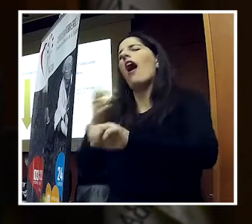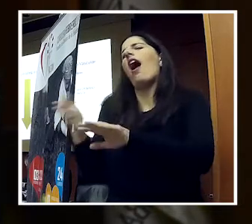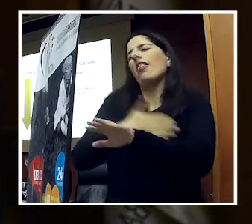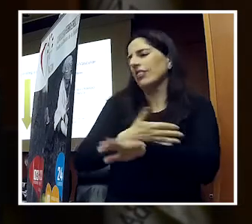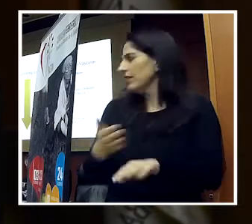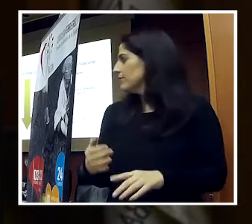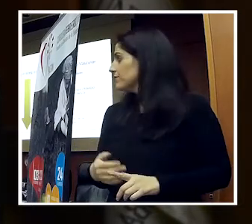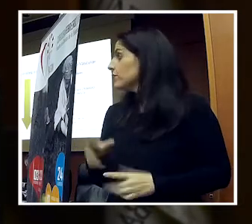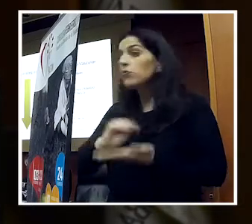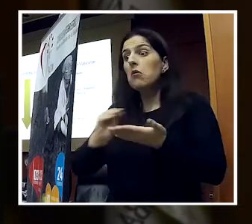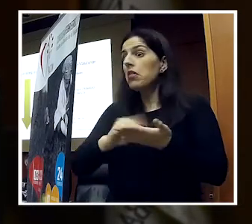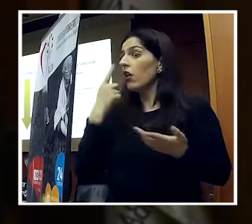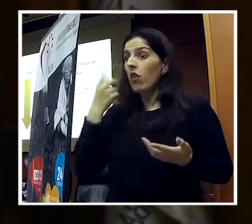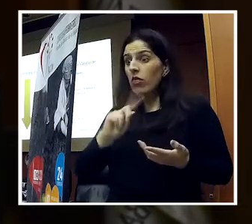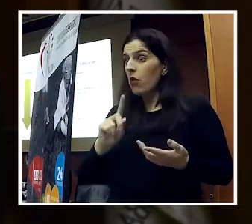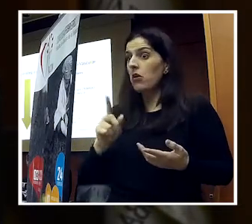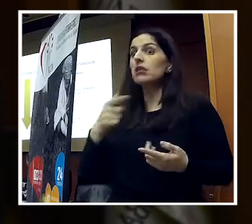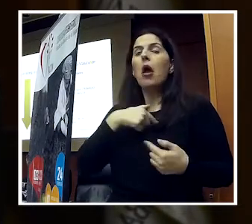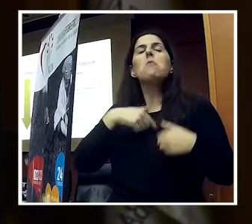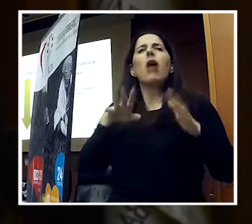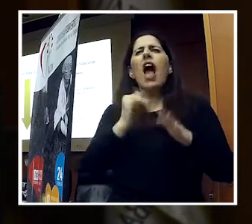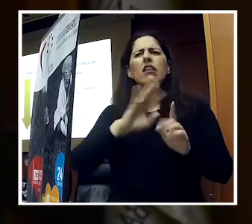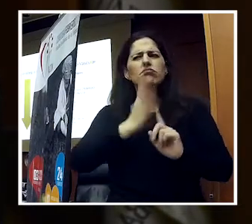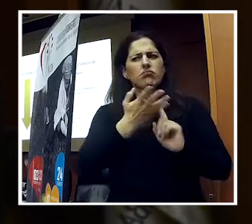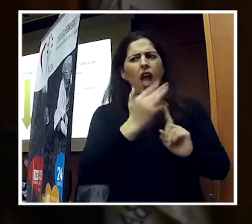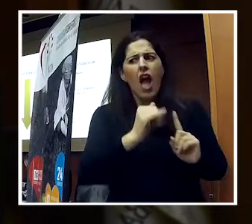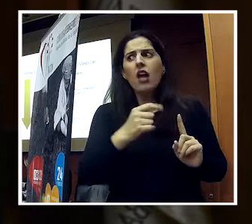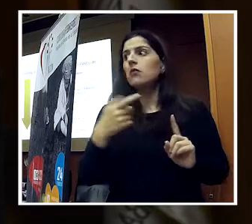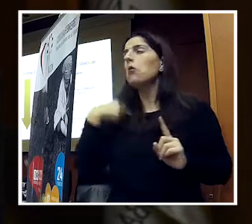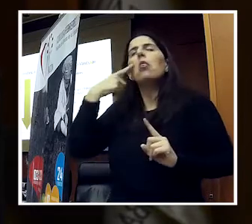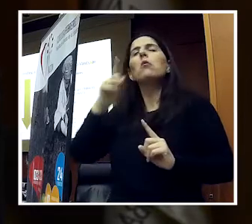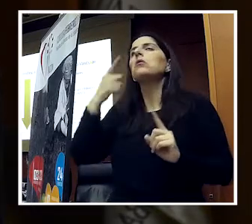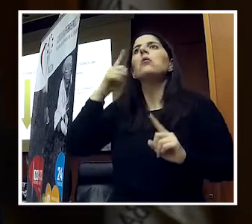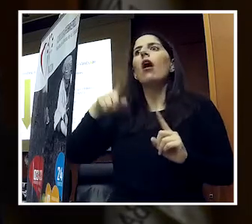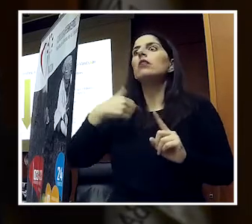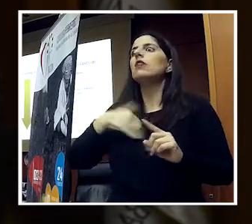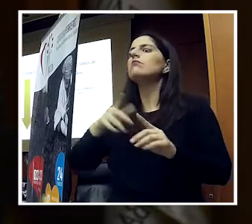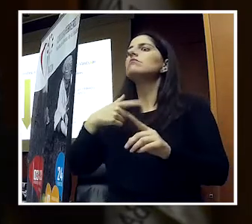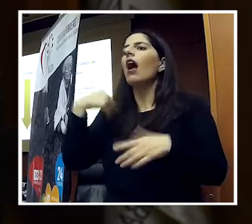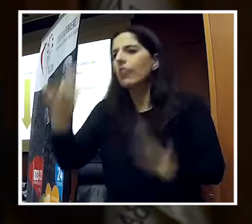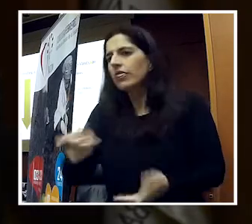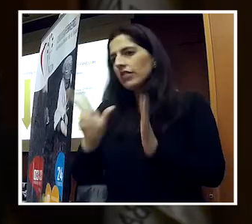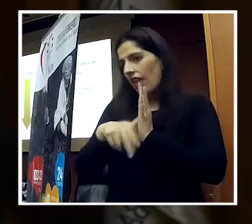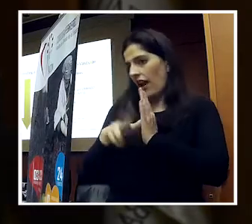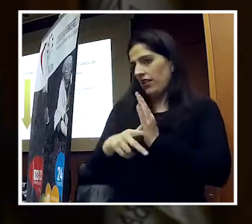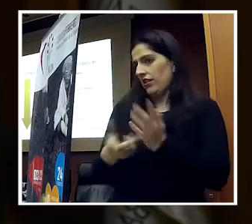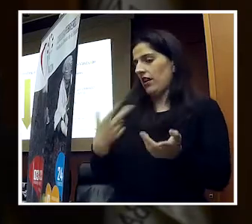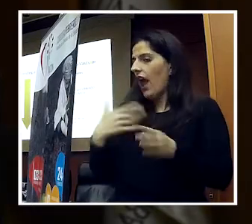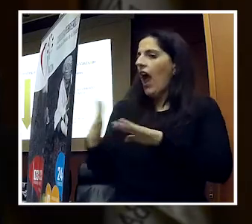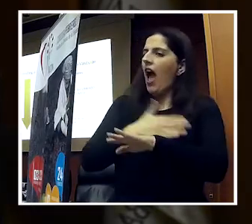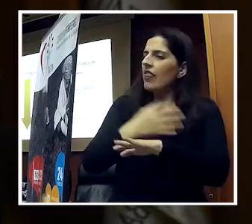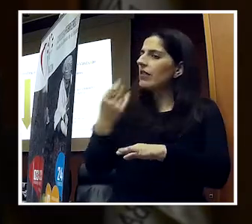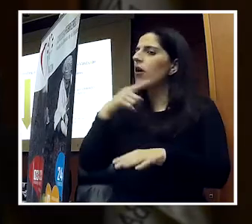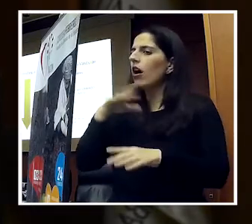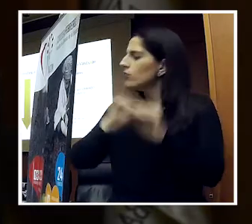muchas veces son asintomáticos y si no los detectamos de forma precoz, pues no vamos a poder actuar sobre ellos. Con ello, lo que vamos a hacer, sin duda,